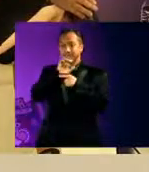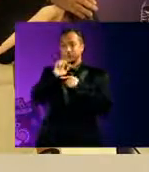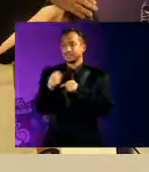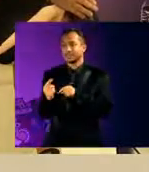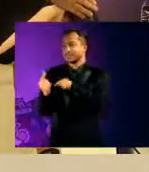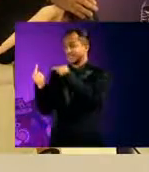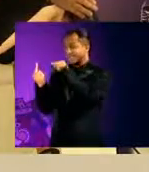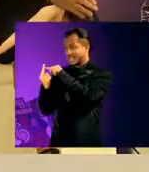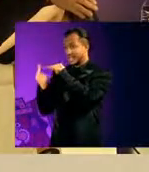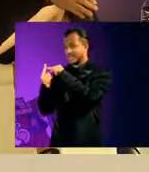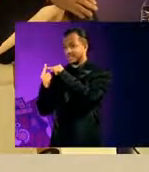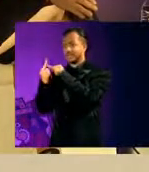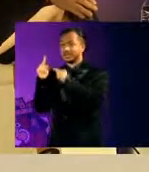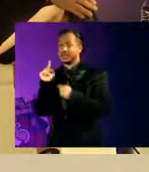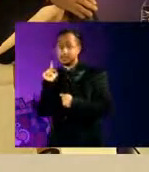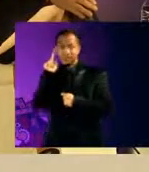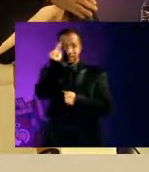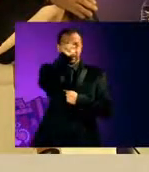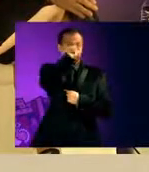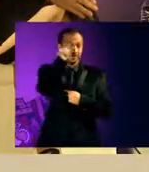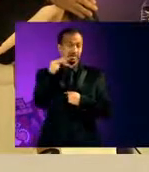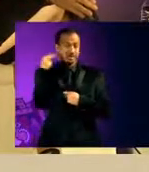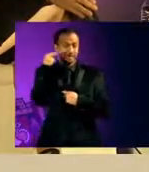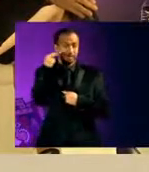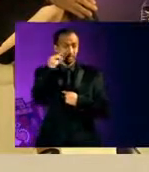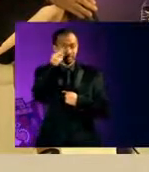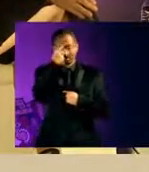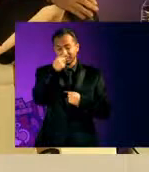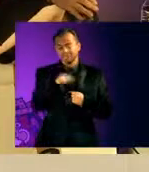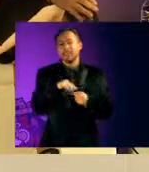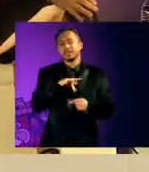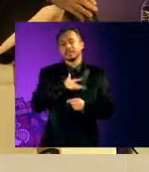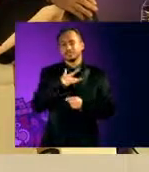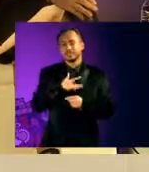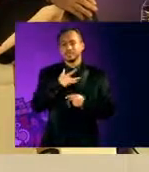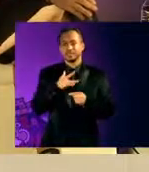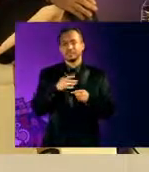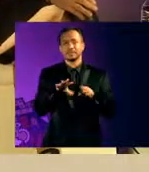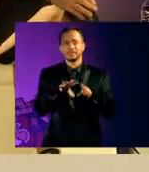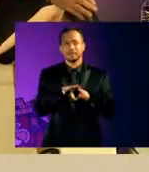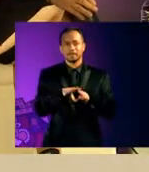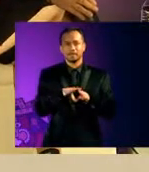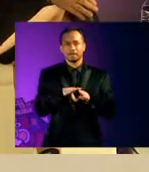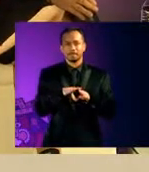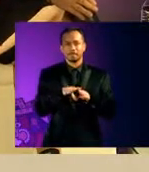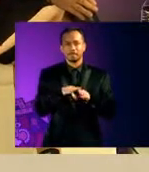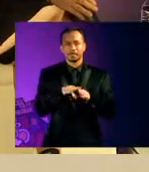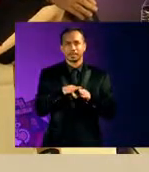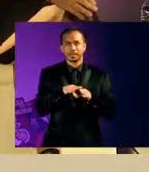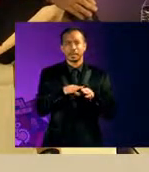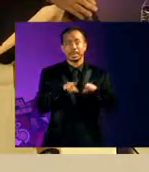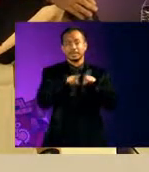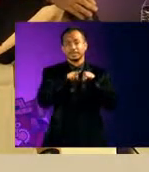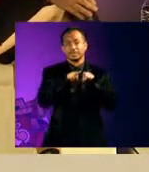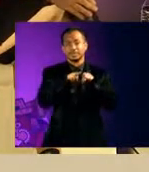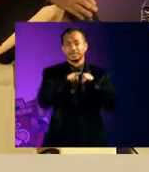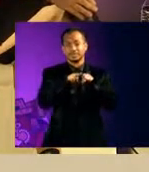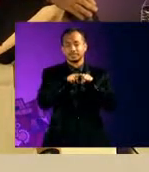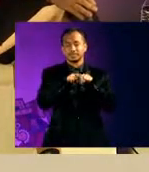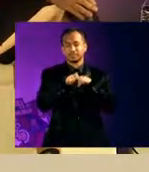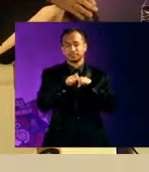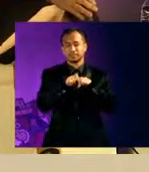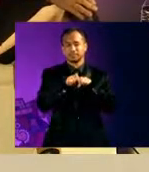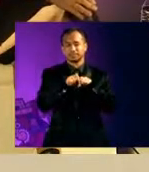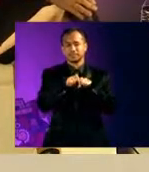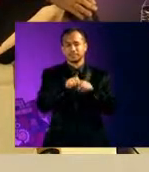de llenar los huecos de todo lo que no vio lo que no supo de su hermano y tratar de decir